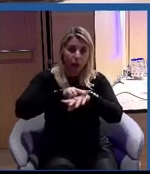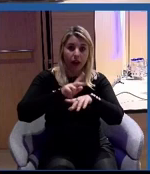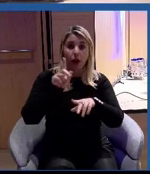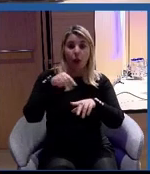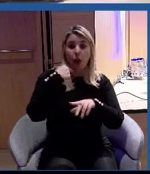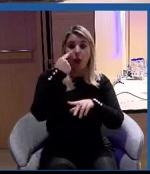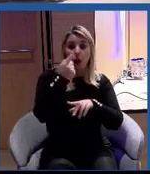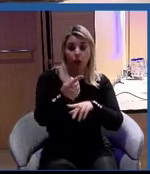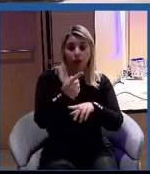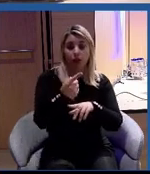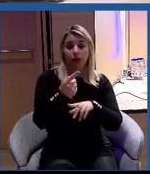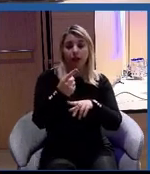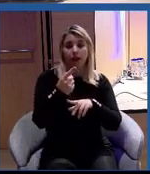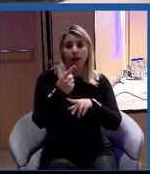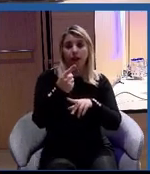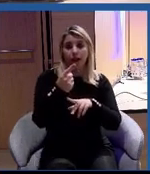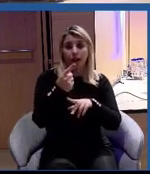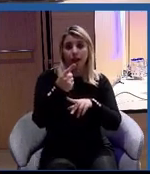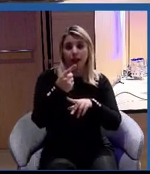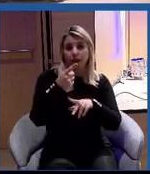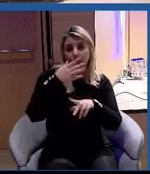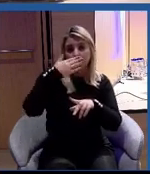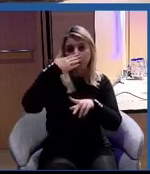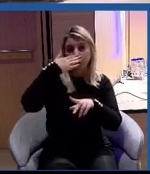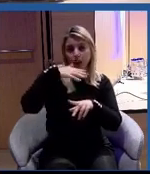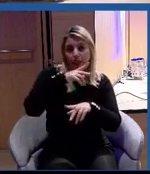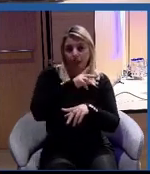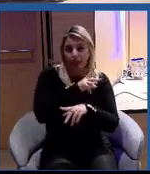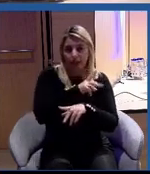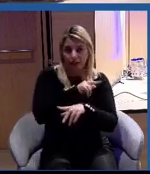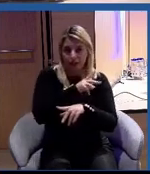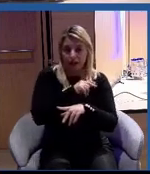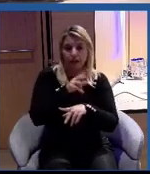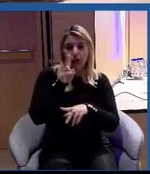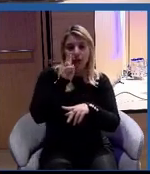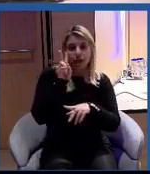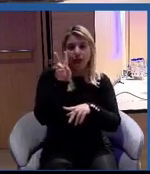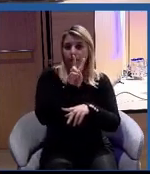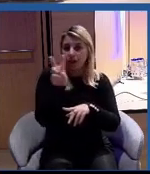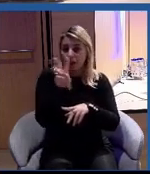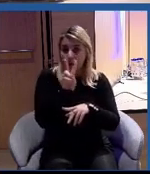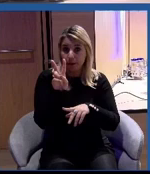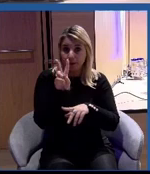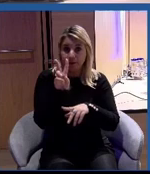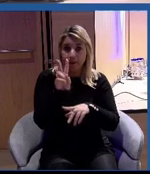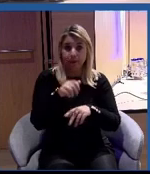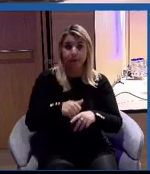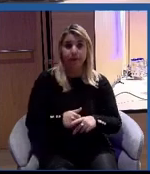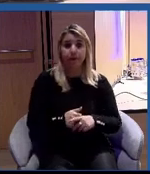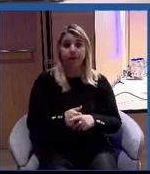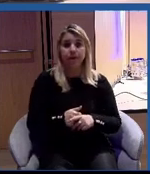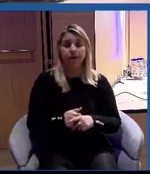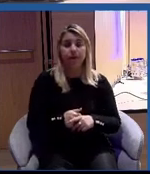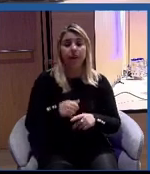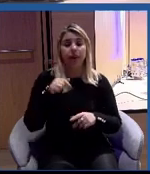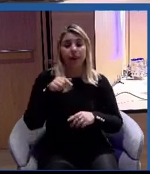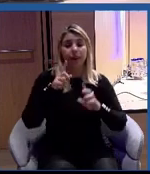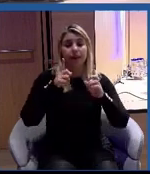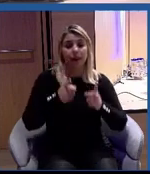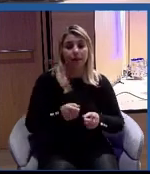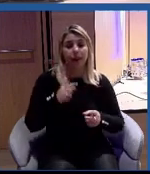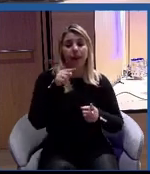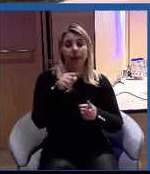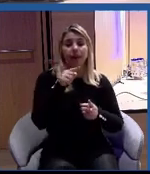rendición Esto fue a finales de diciembre del 2022 donde el también en este